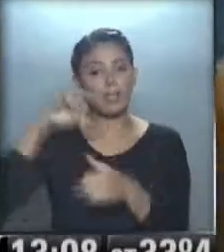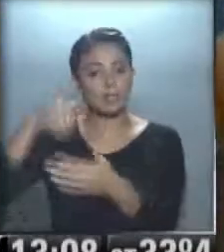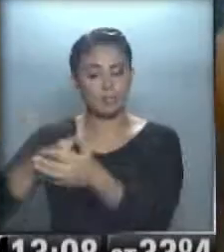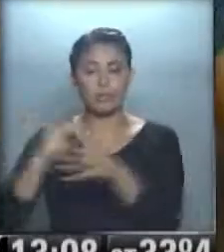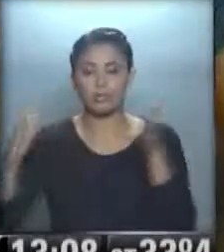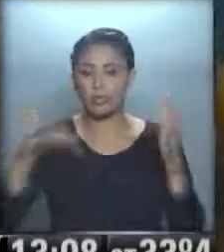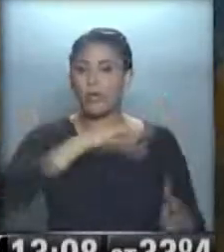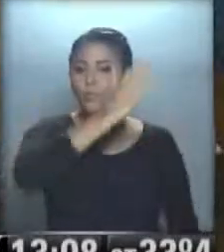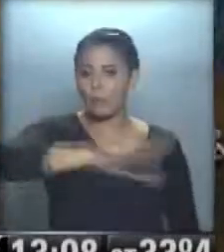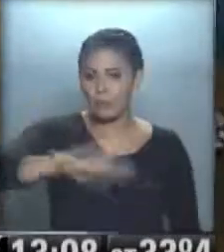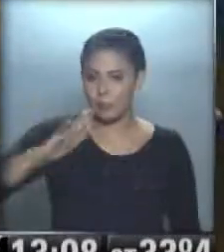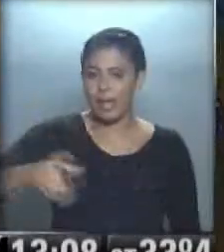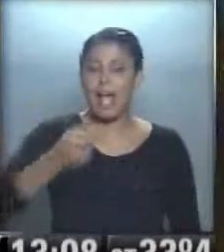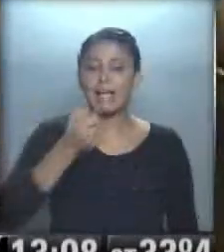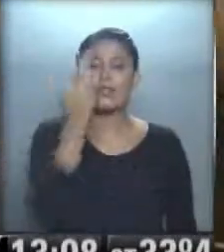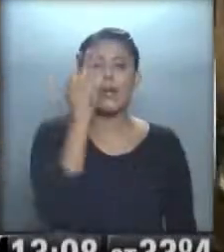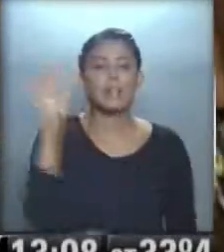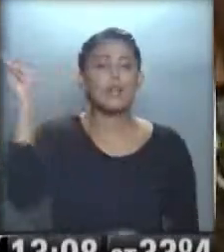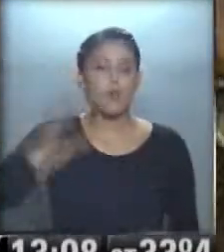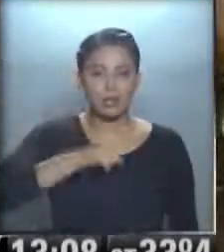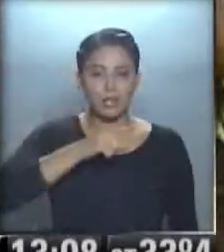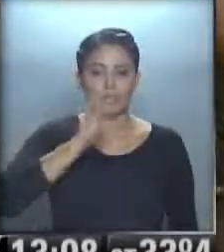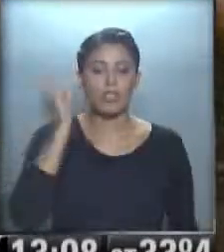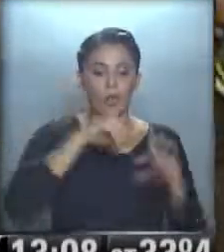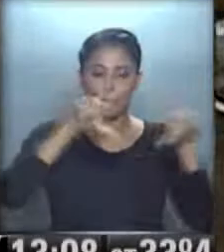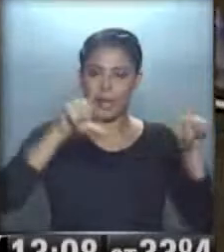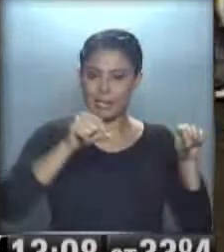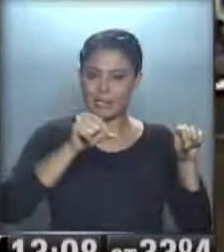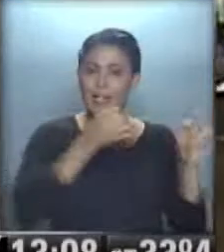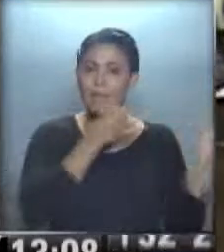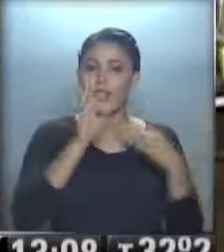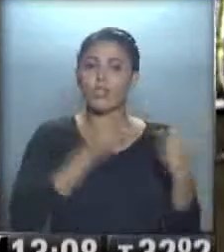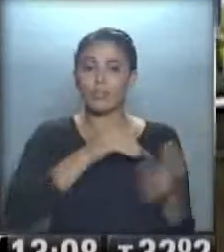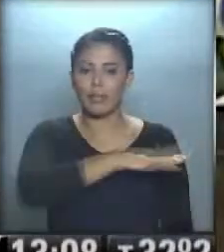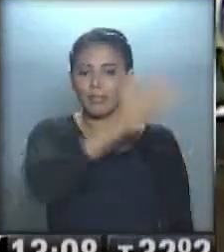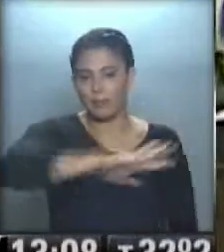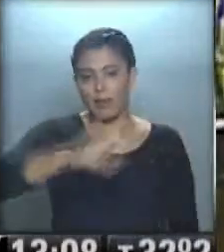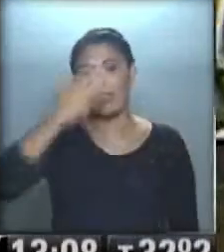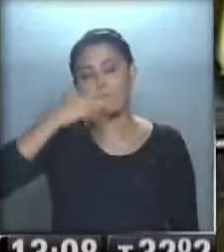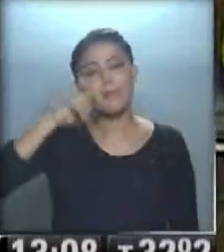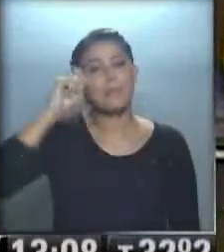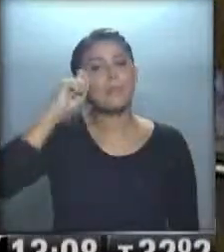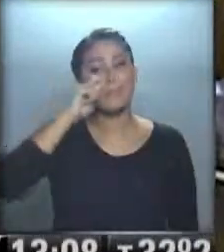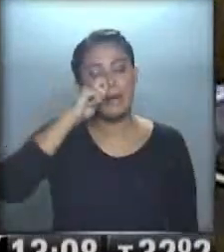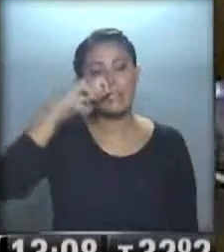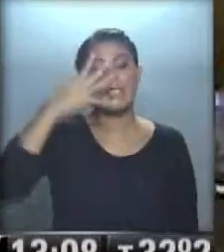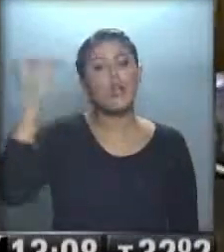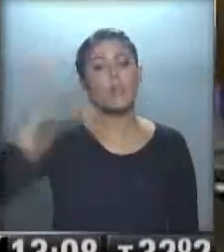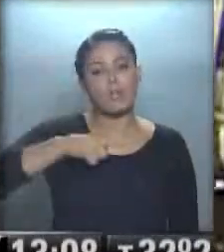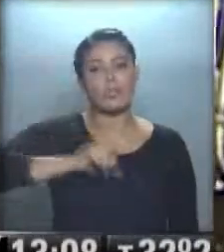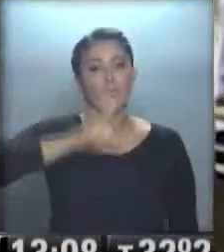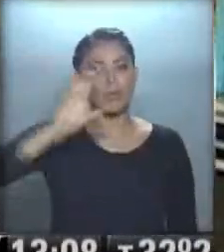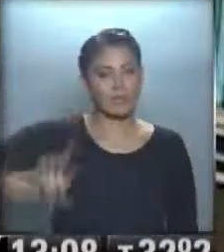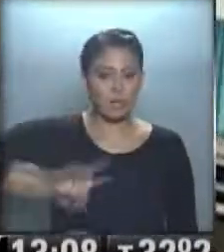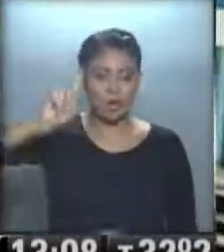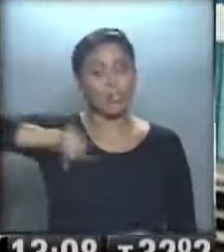atlántica. Casi el 40% de los pasajes para ese sector, luego un 25% para la zona del litoral y el resto